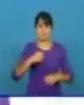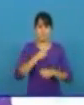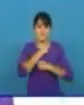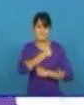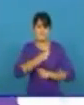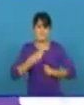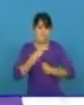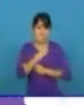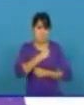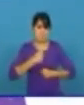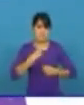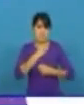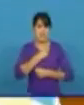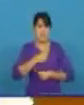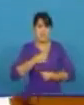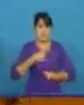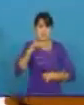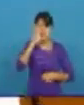bañó.